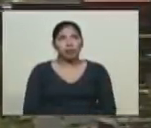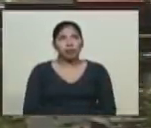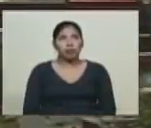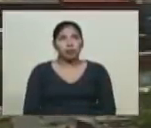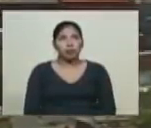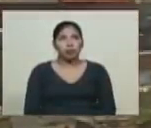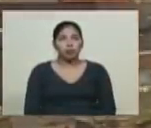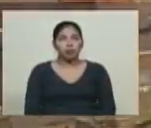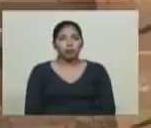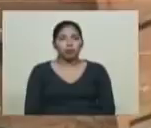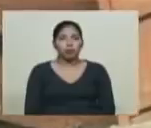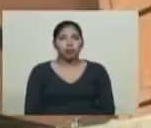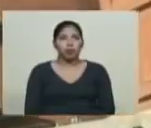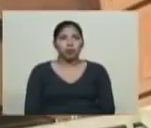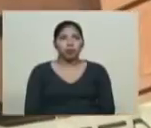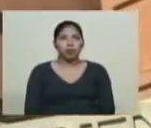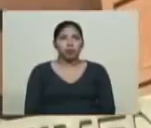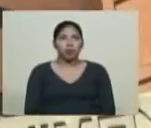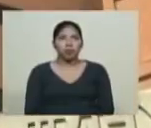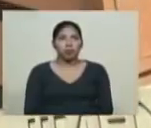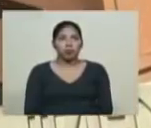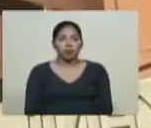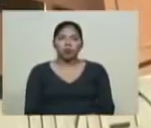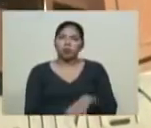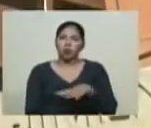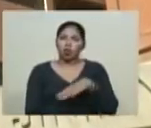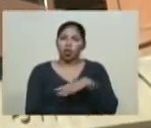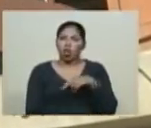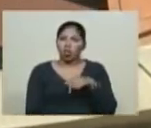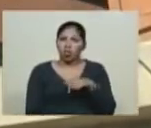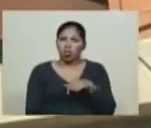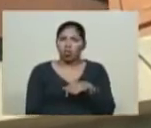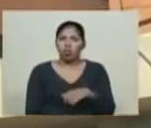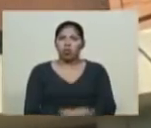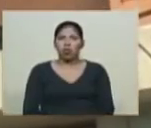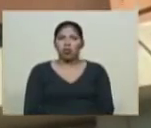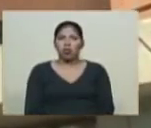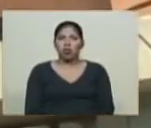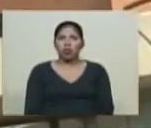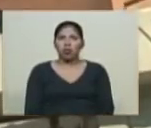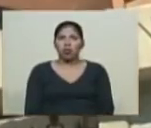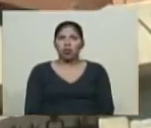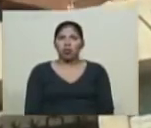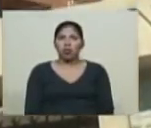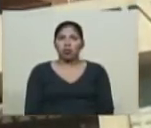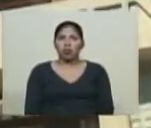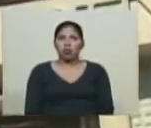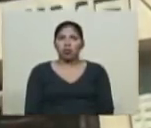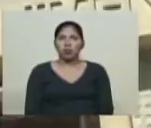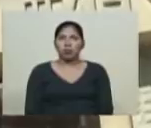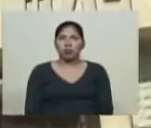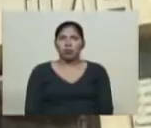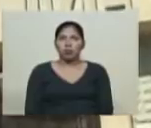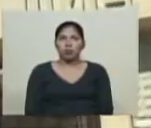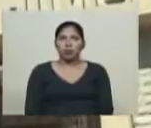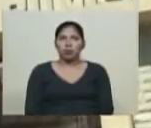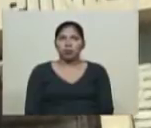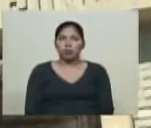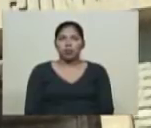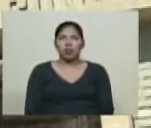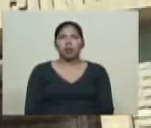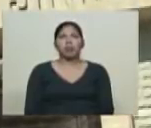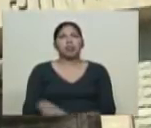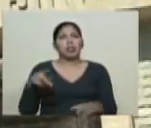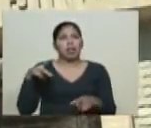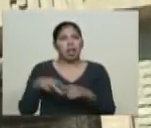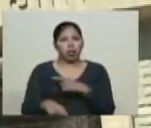el Periférico de Pariata, ubicado en la parroquia Carlos Sublet del Estado Vargas. Esto como parte del Plan